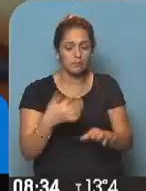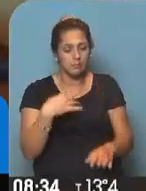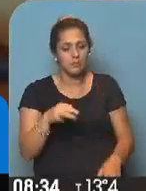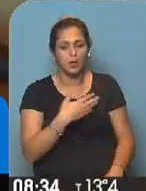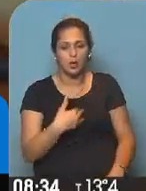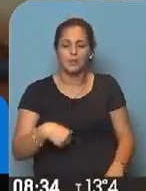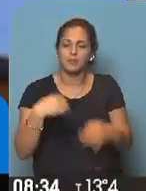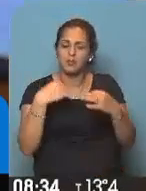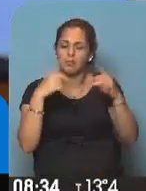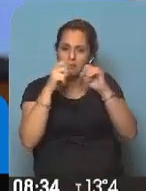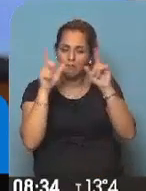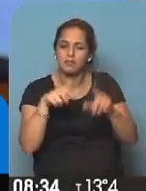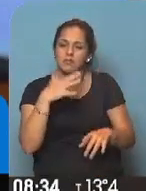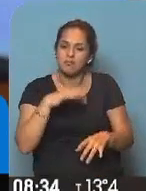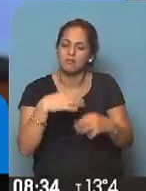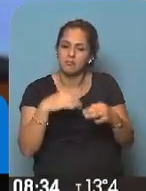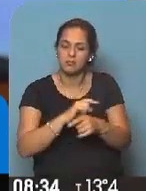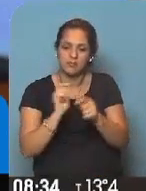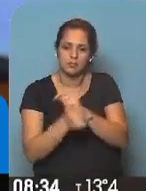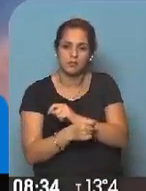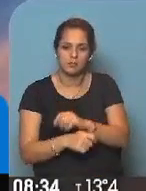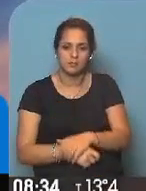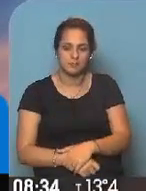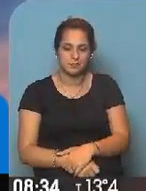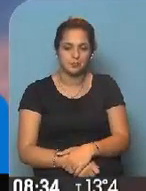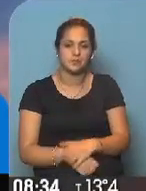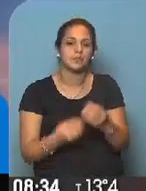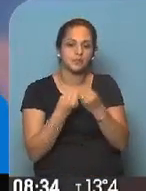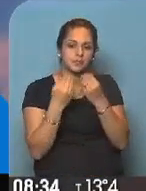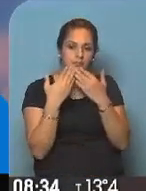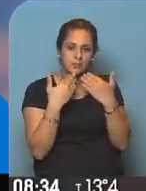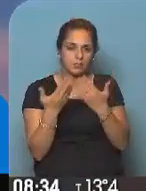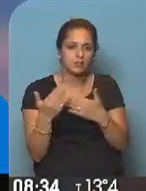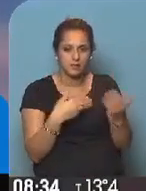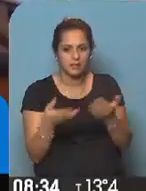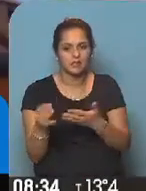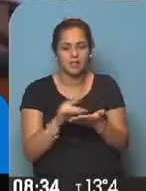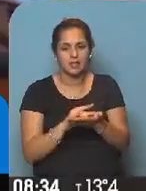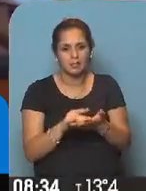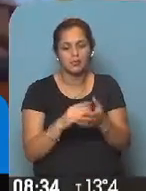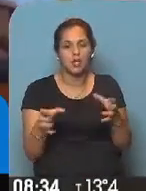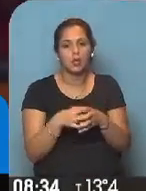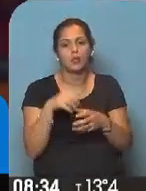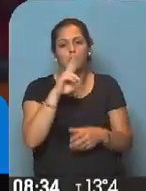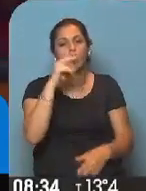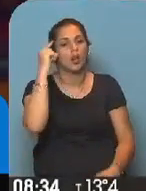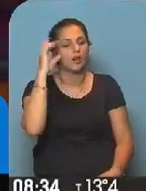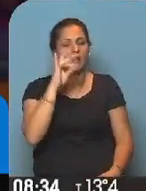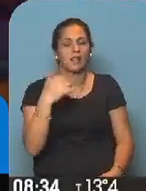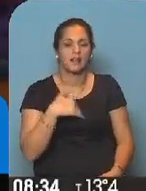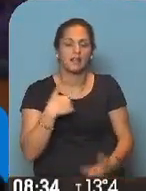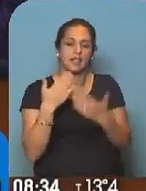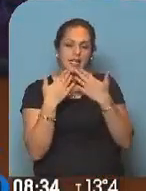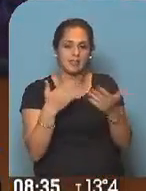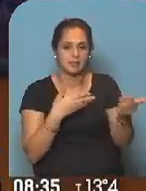tiene que abrir los ojos y entender que hay que hacer alguna de estas políticas diputados en el rollo diputado flamante diputados por red por argentina gracias